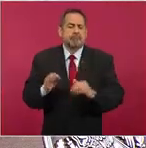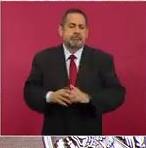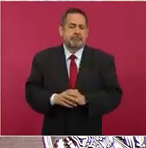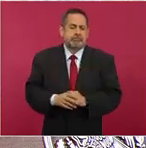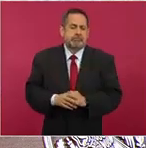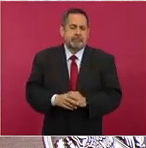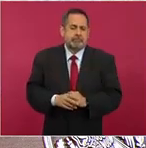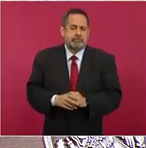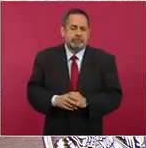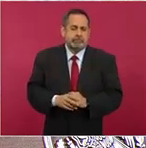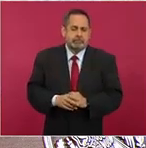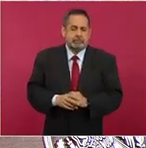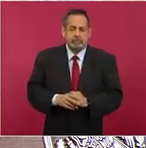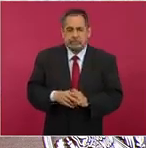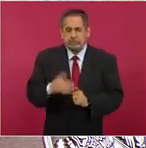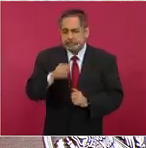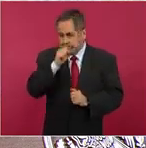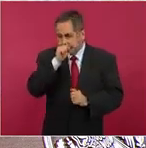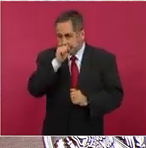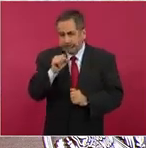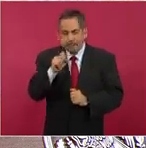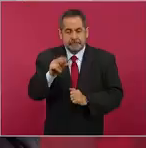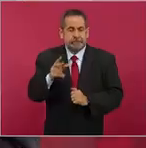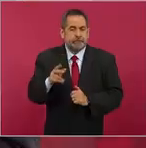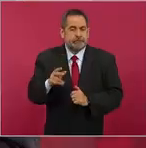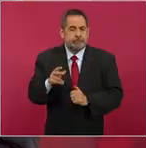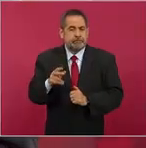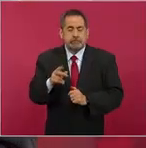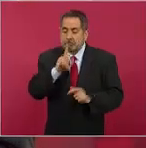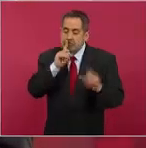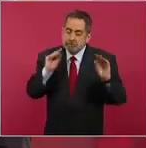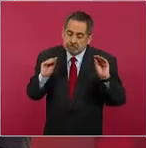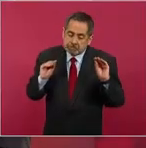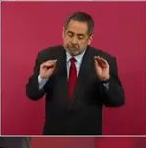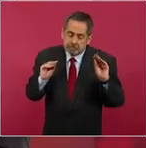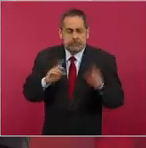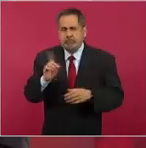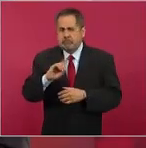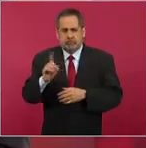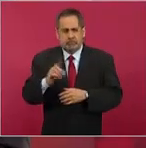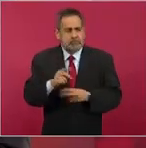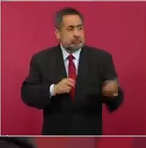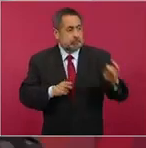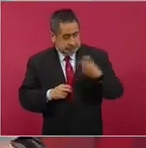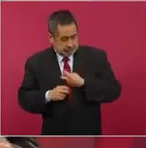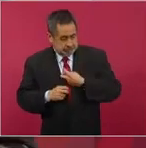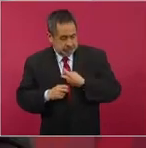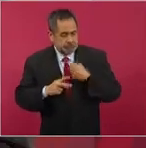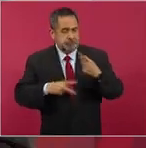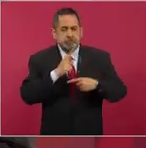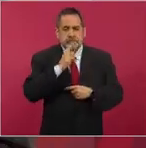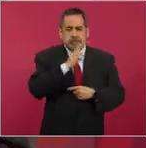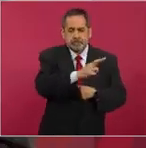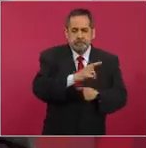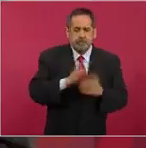Uh-huh. Y no hacer uso del derecho de réplica. No podemos.